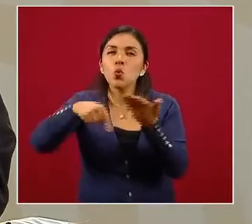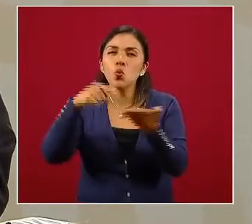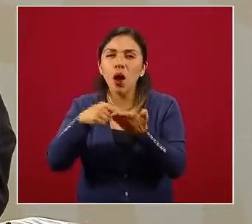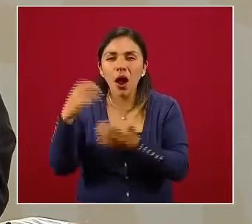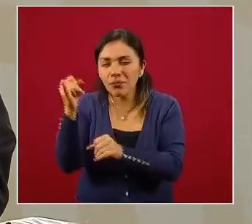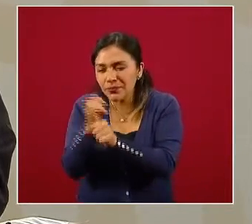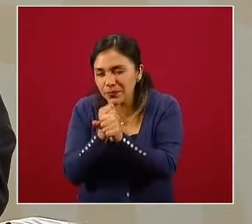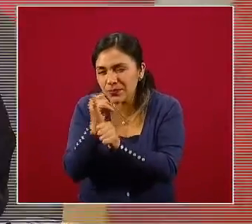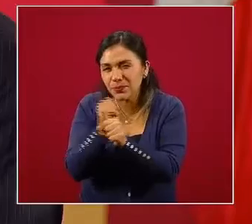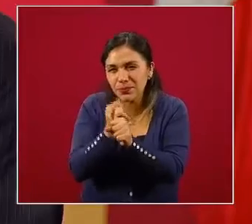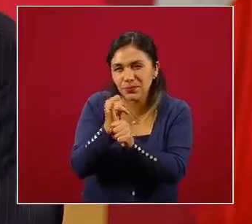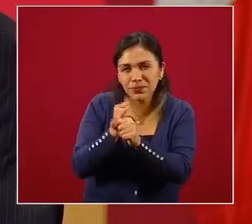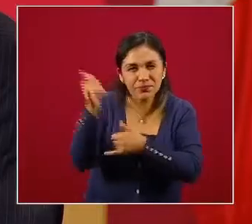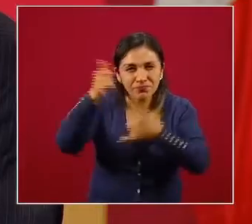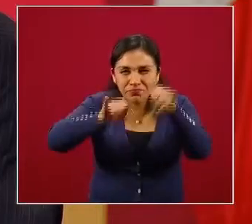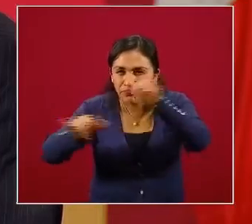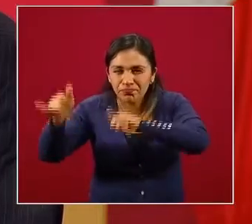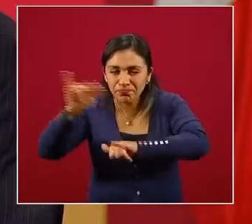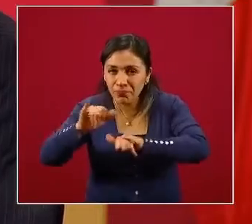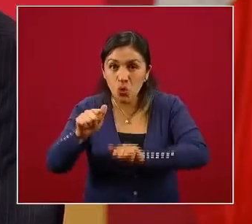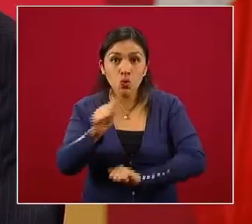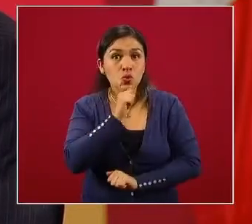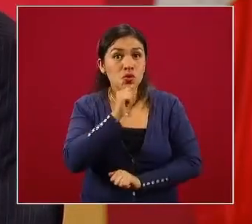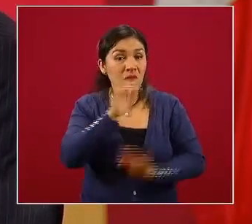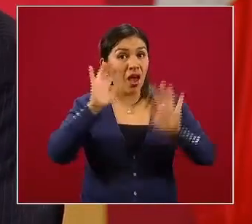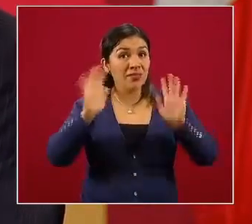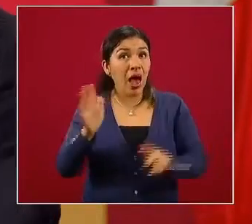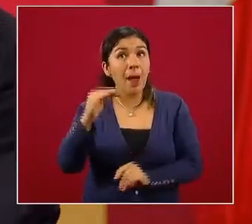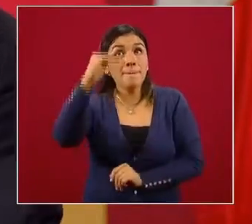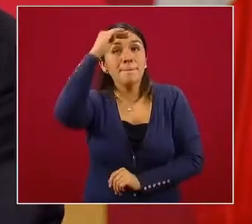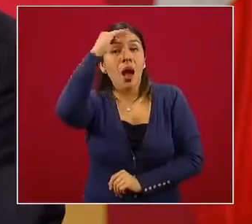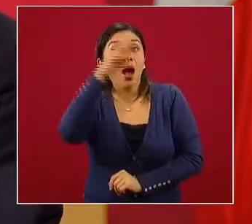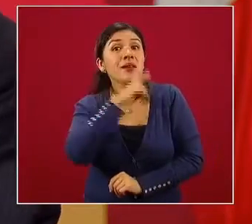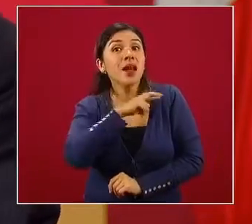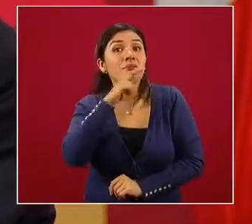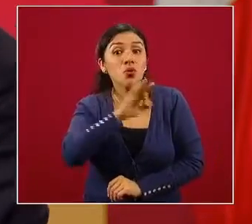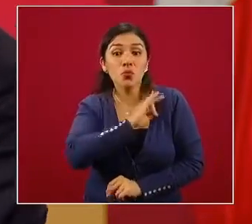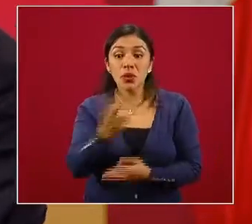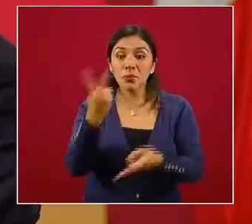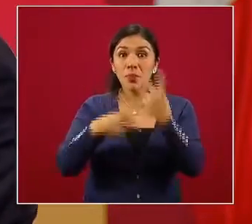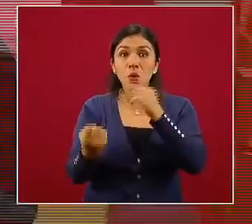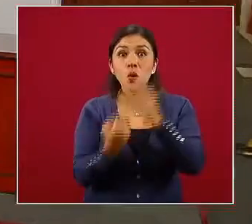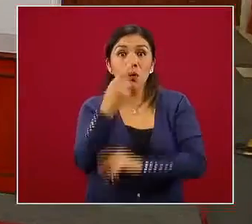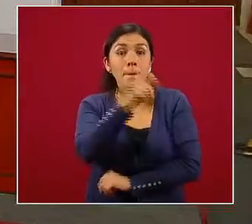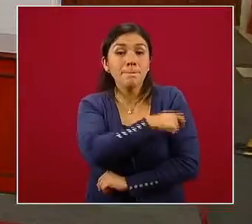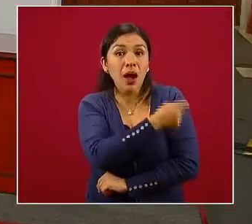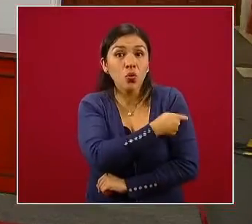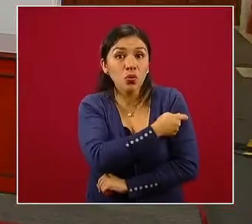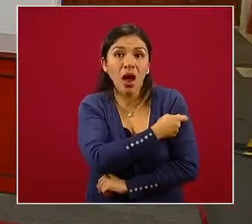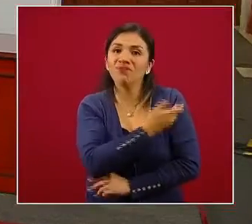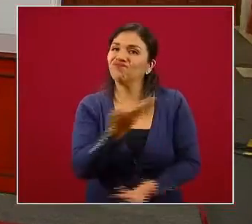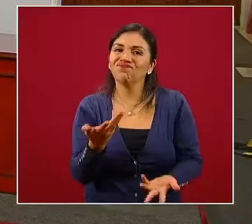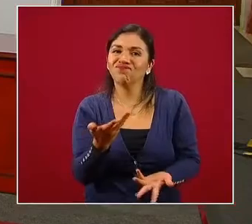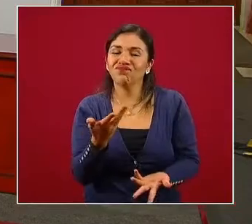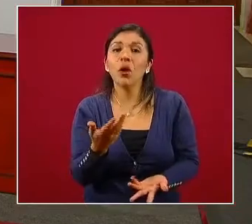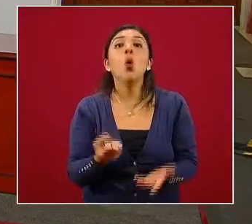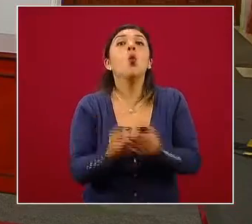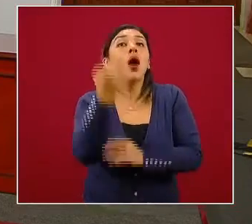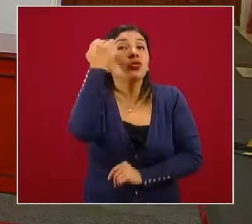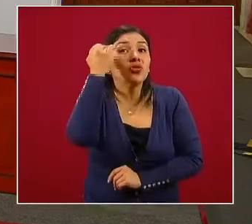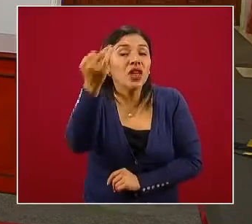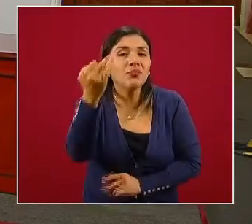y todavía no hay una esperanza de que esto pueda venir rápido. ¿Cuánto tiempo se tarda? Depende de